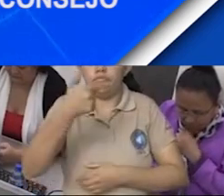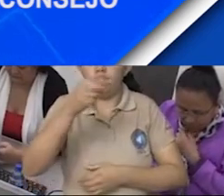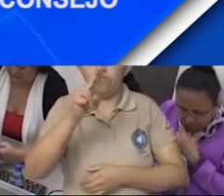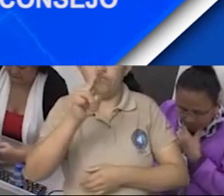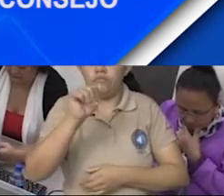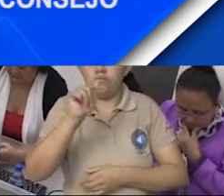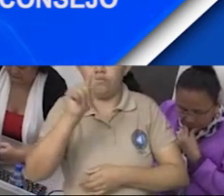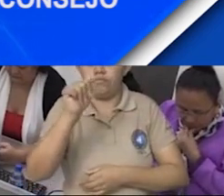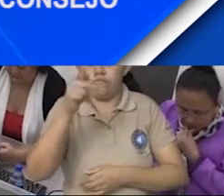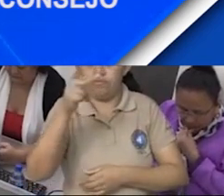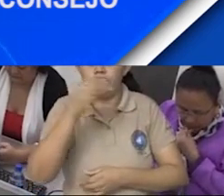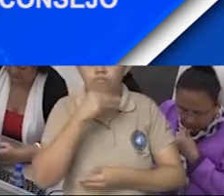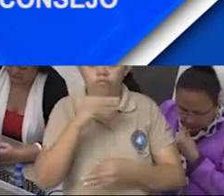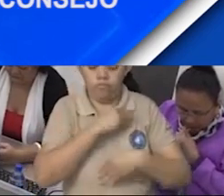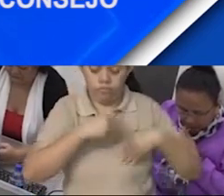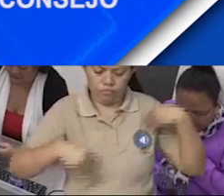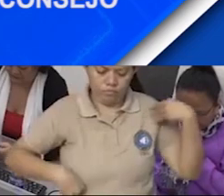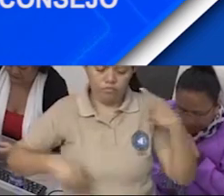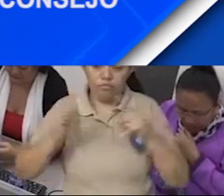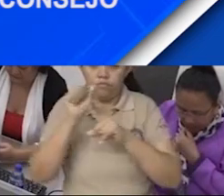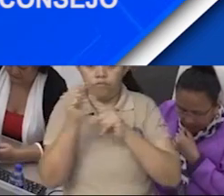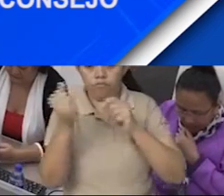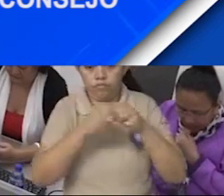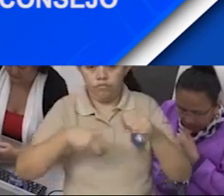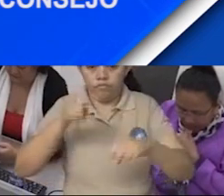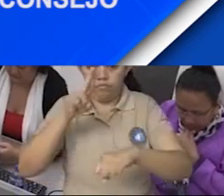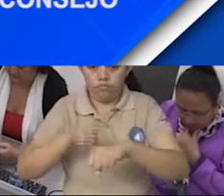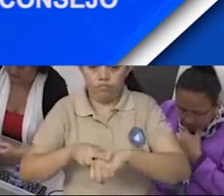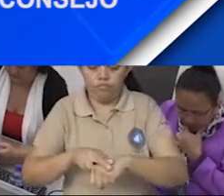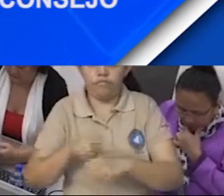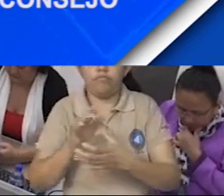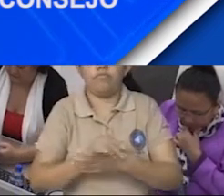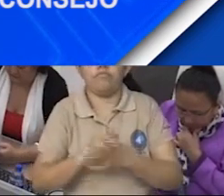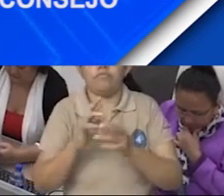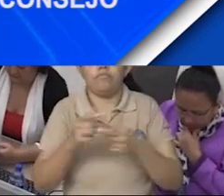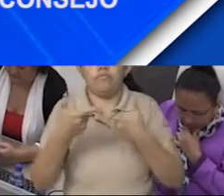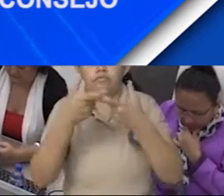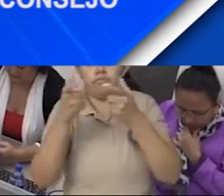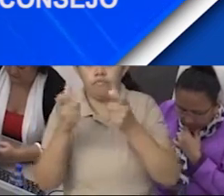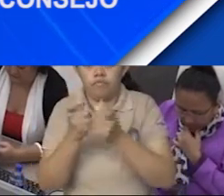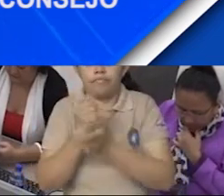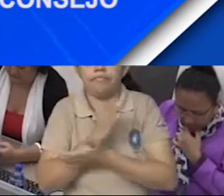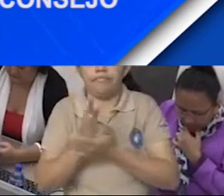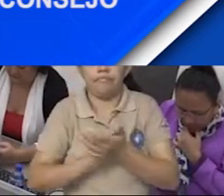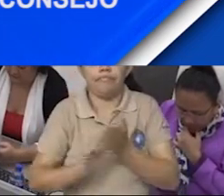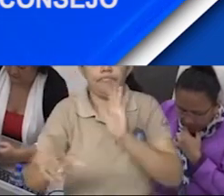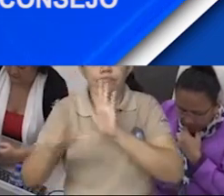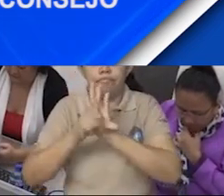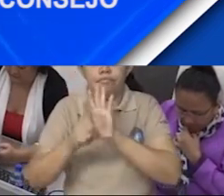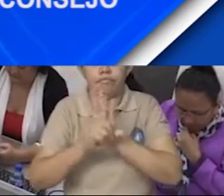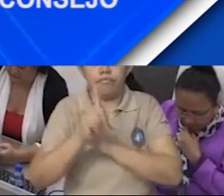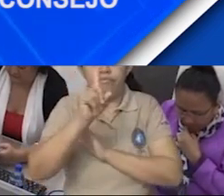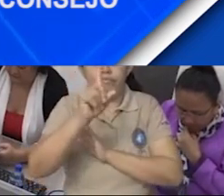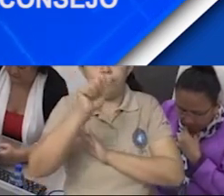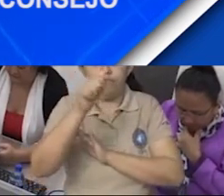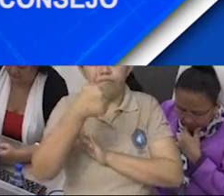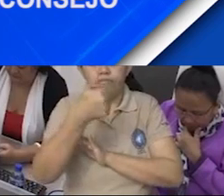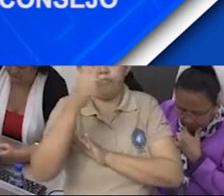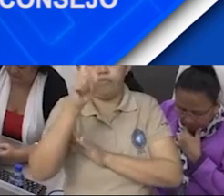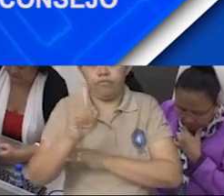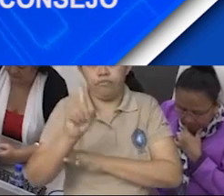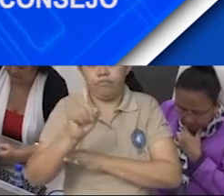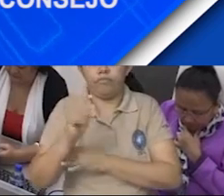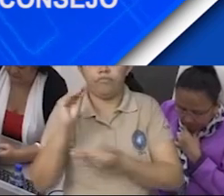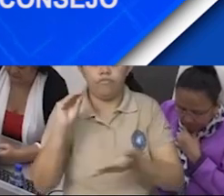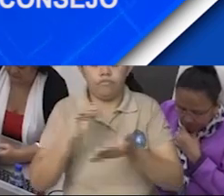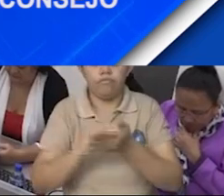de Promoción de la Competencia, quedando en el cargo Domingo Jesús Navas como director propietario y Magna